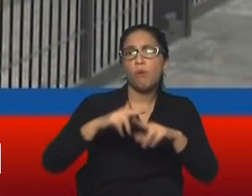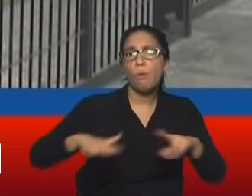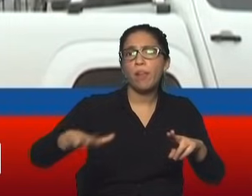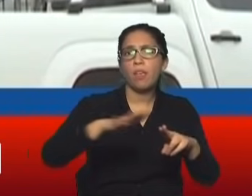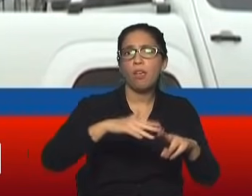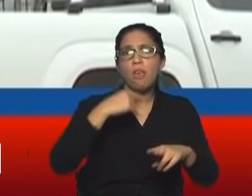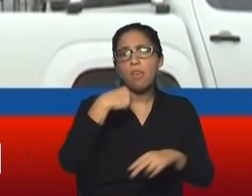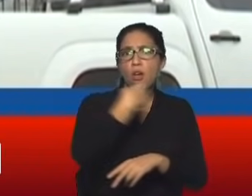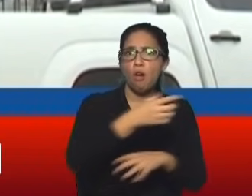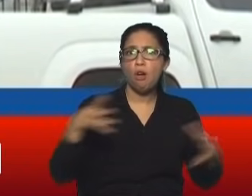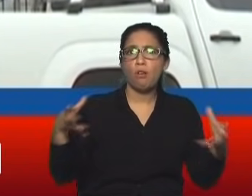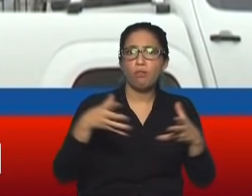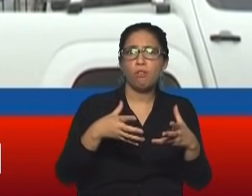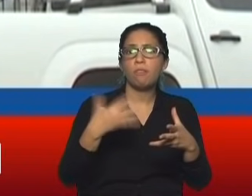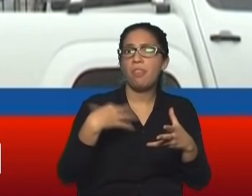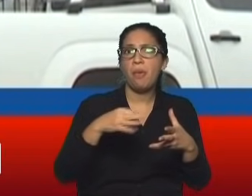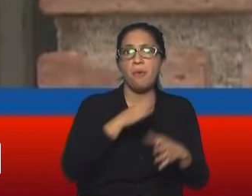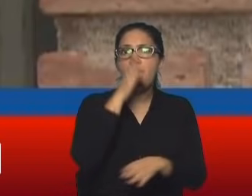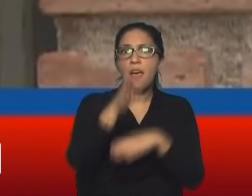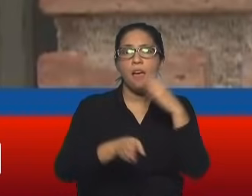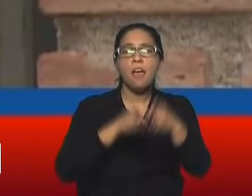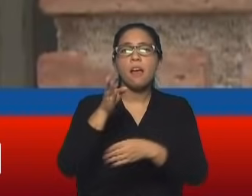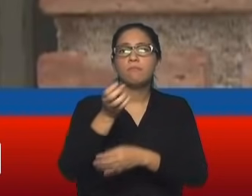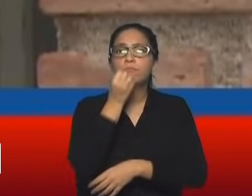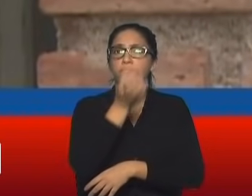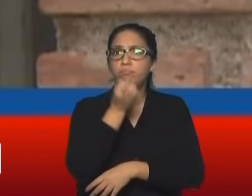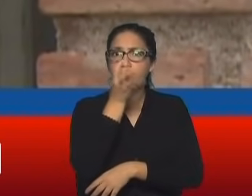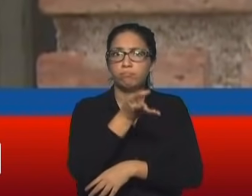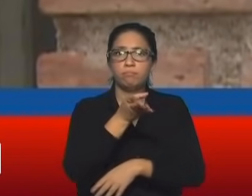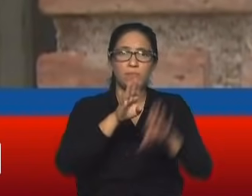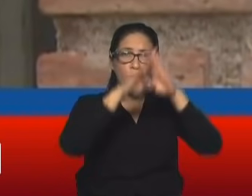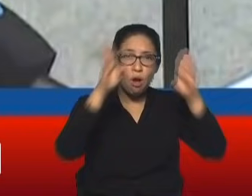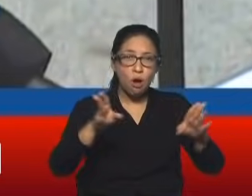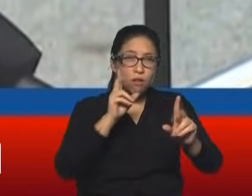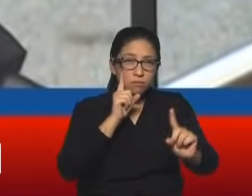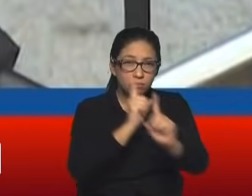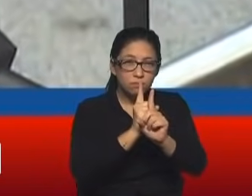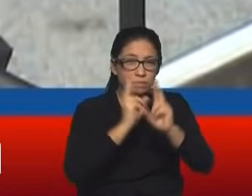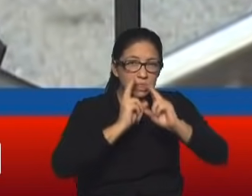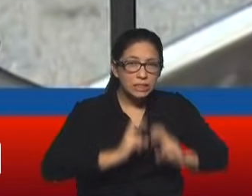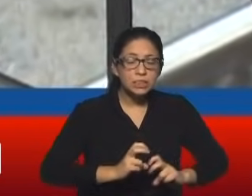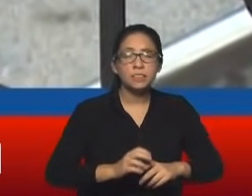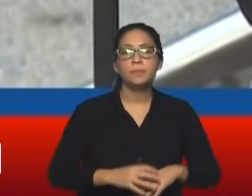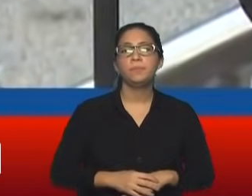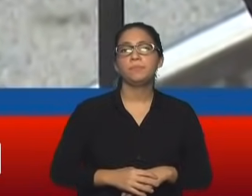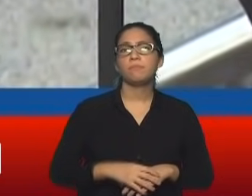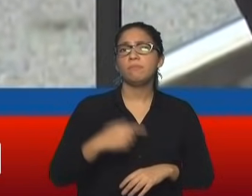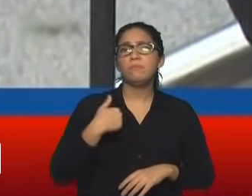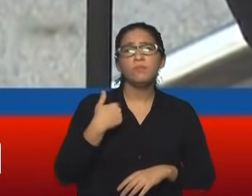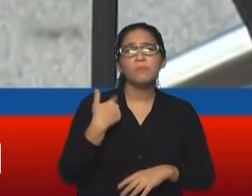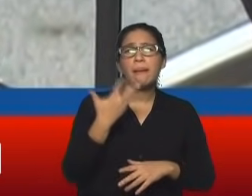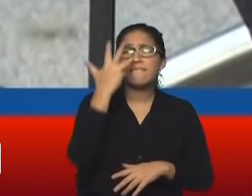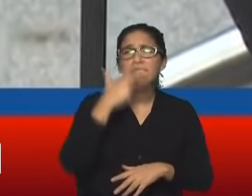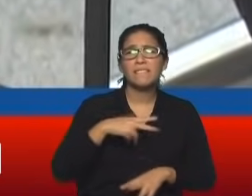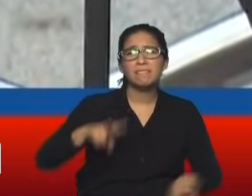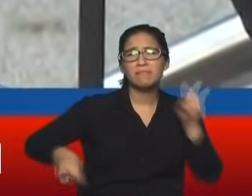otro hijo que tenían que declarar en la Cámara Gesell. Haría todo lo posible por encontrarla, pero solamente